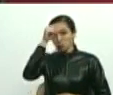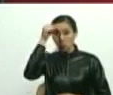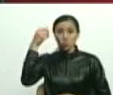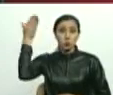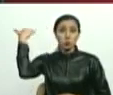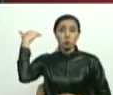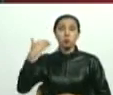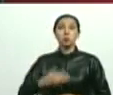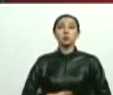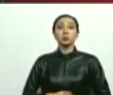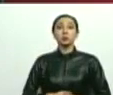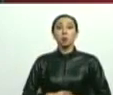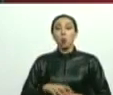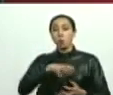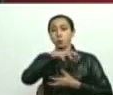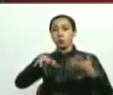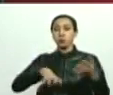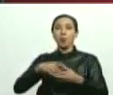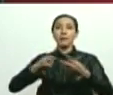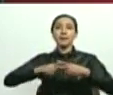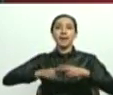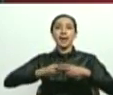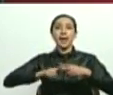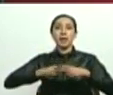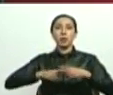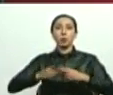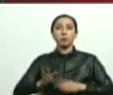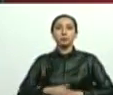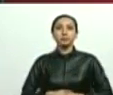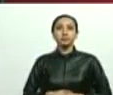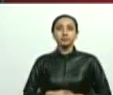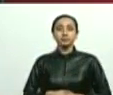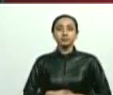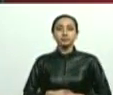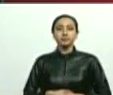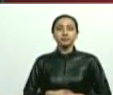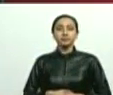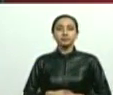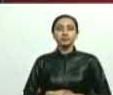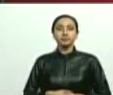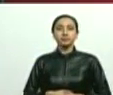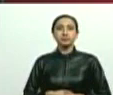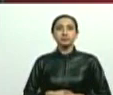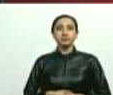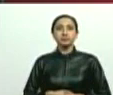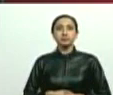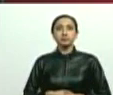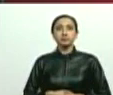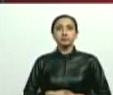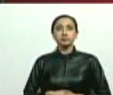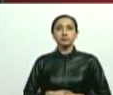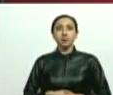récord de sintonía, claro que lo vieron. No lo van a ver. Si estaba leyendo la lista.